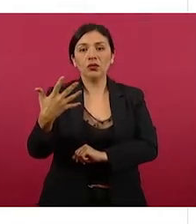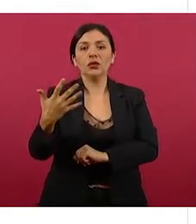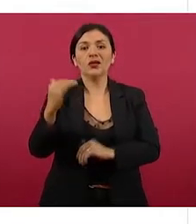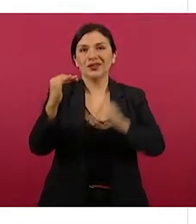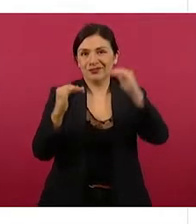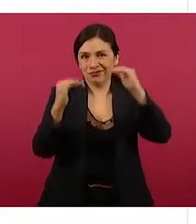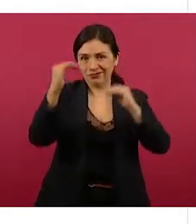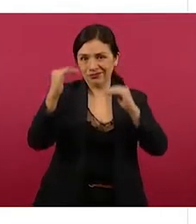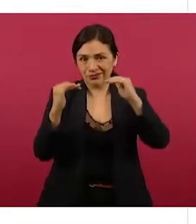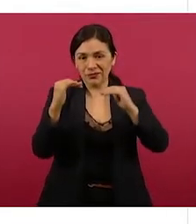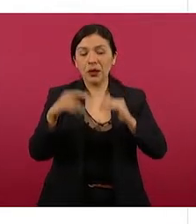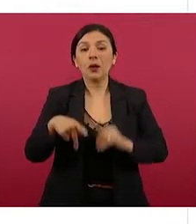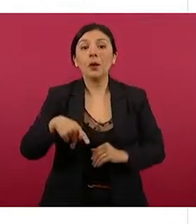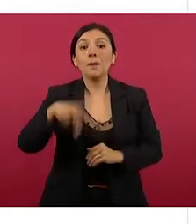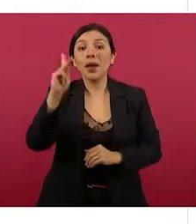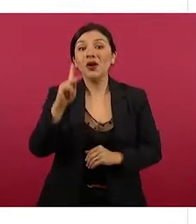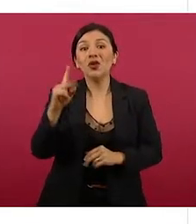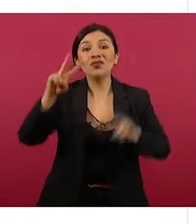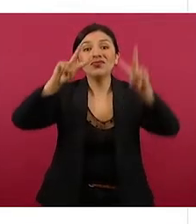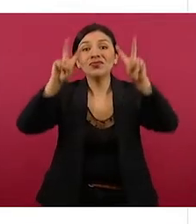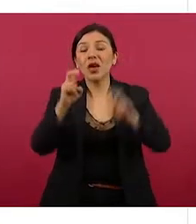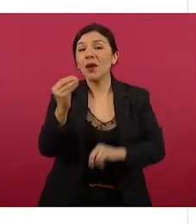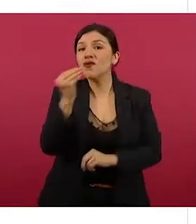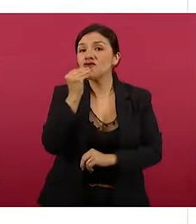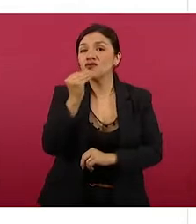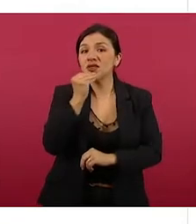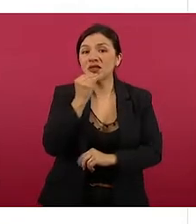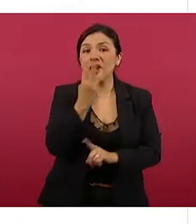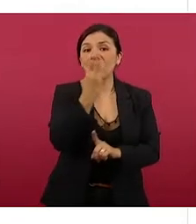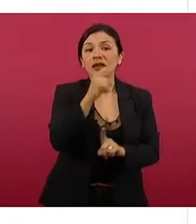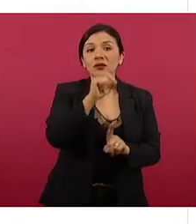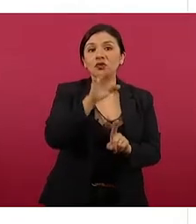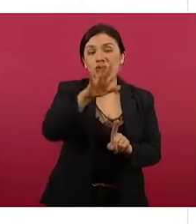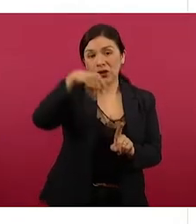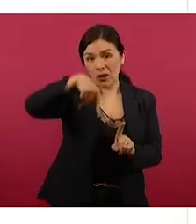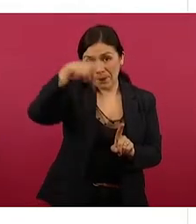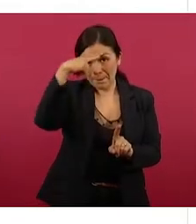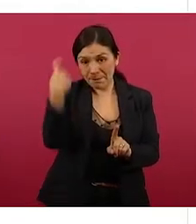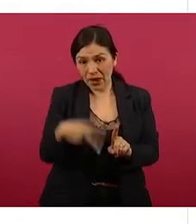Sin embargo, en alimentos, 3.5 nosotros.